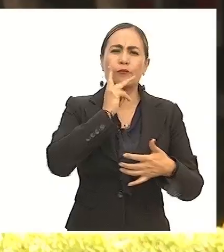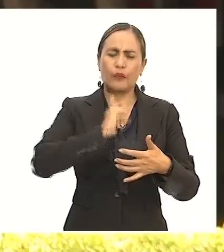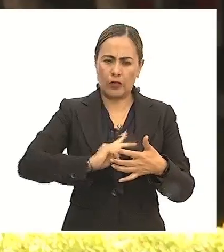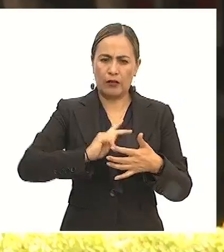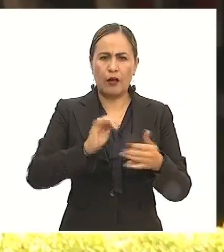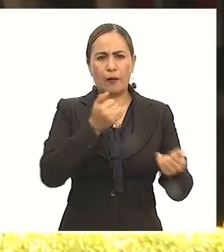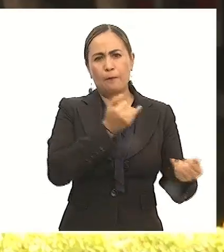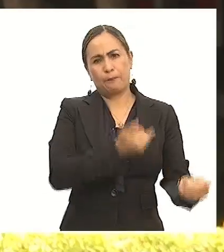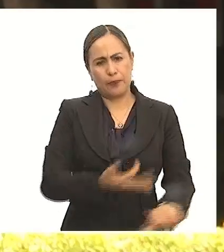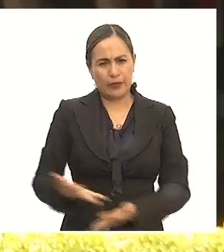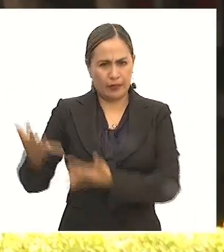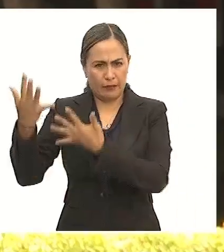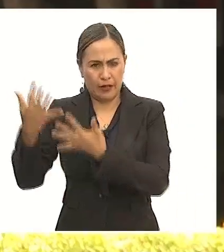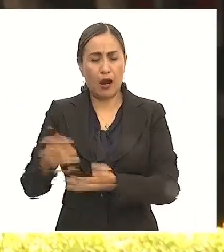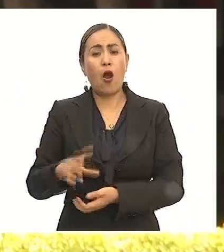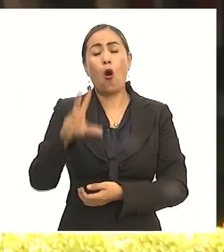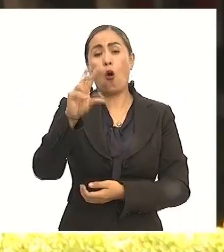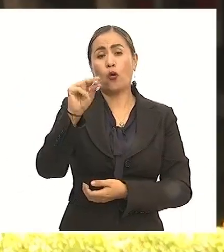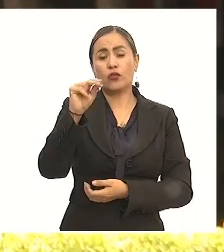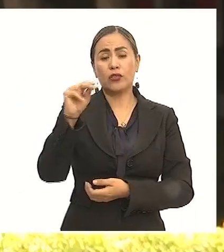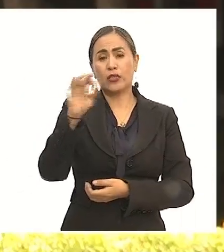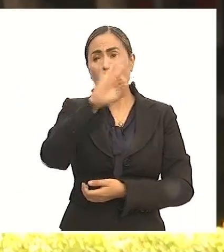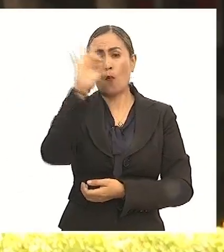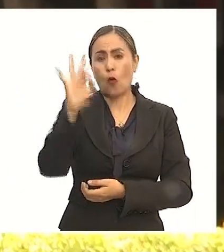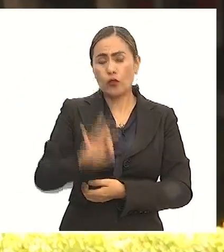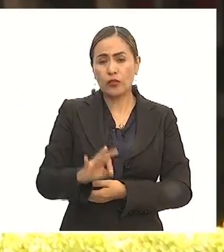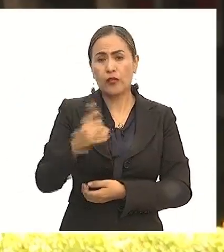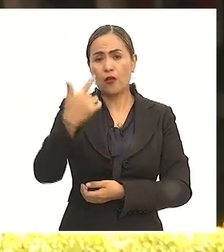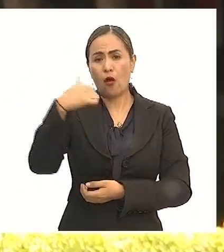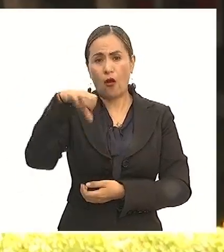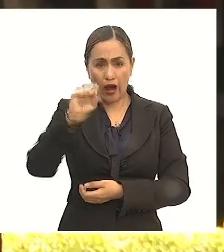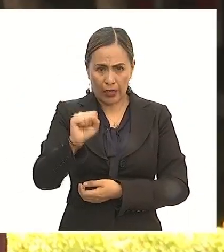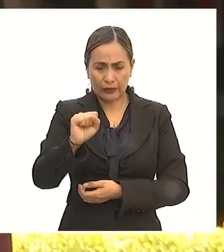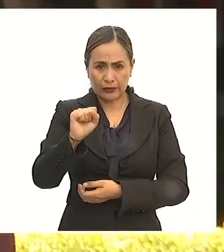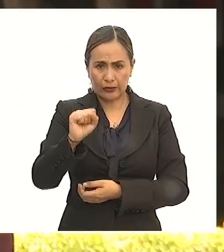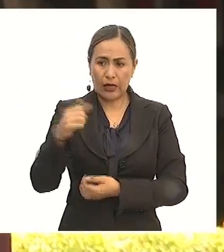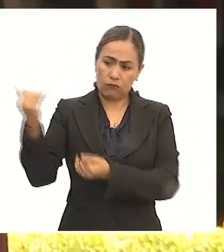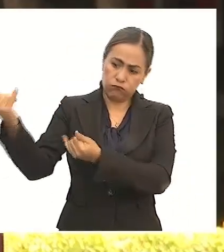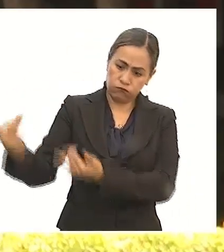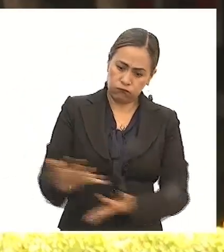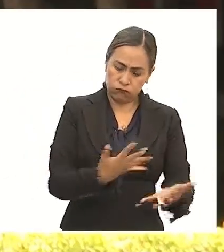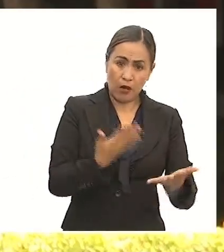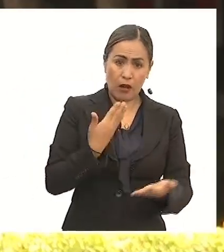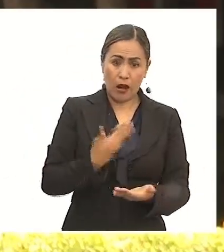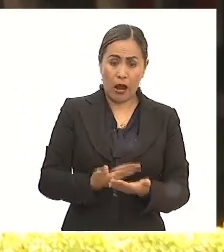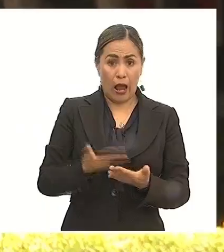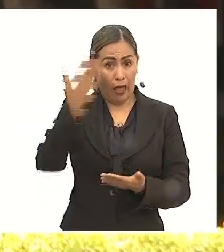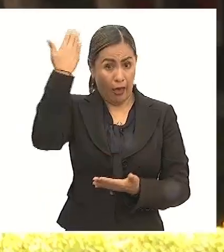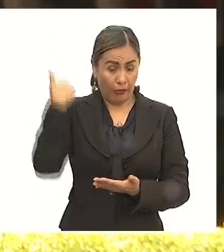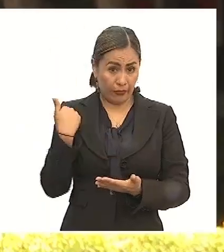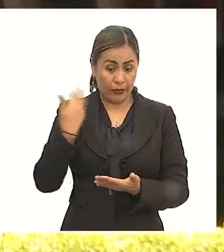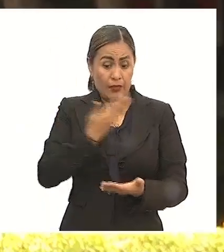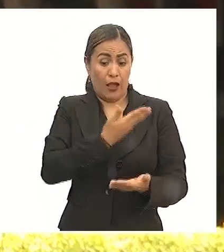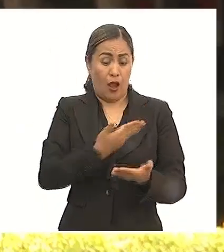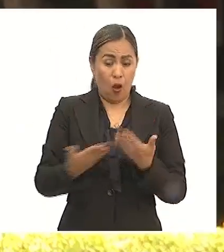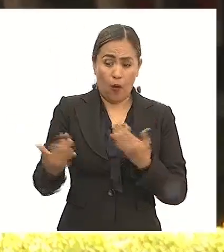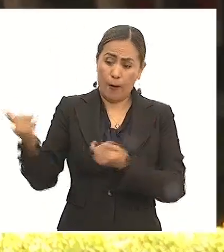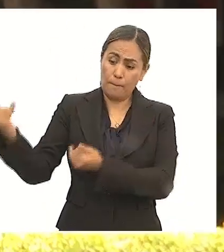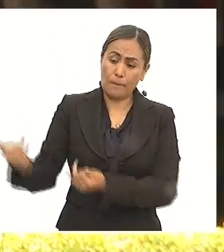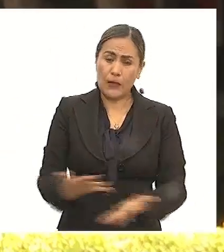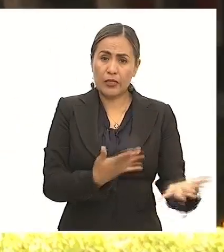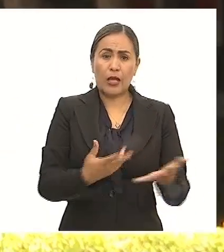importar el 80% de las gasolinas que consumíamos en el país a solo